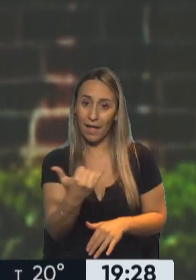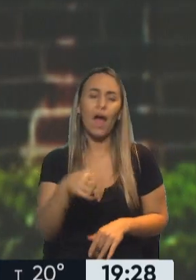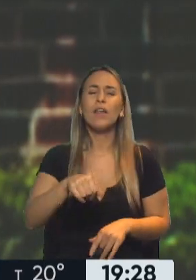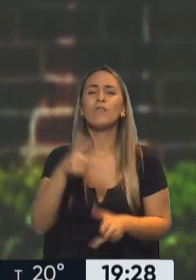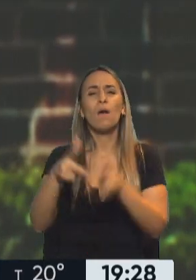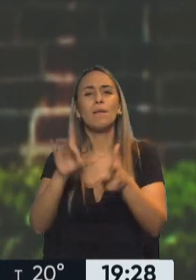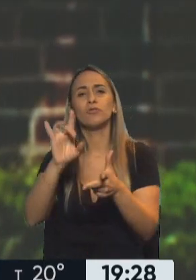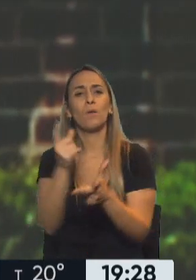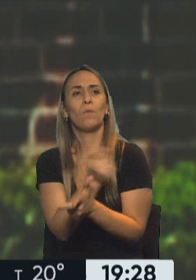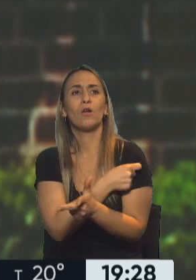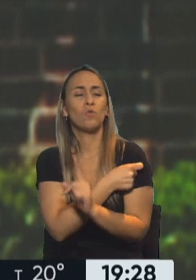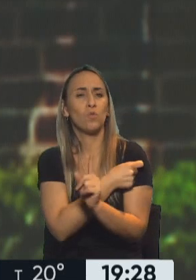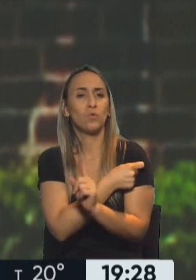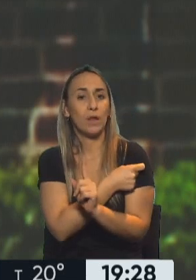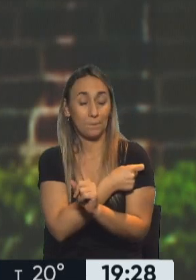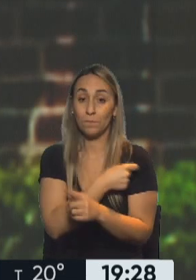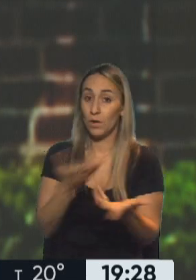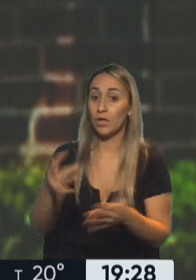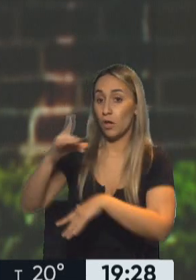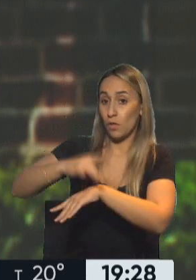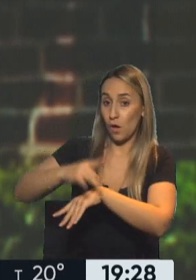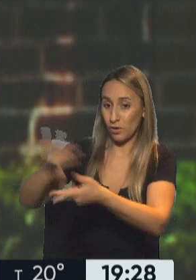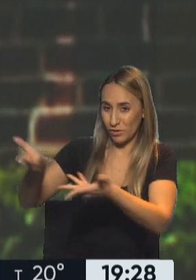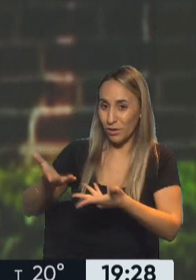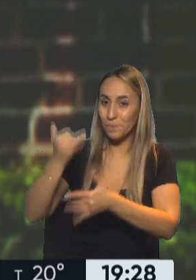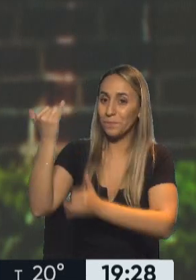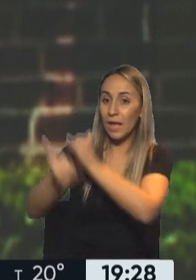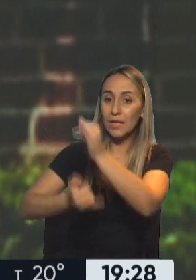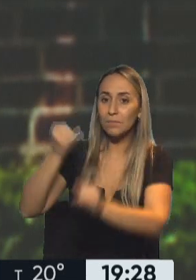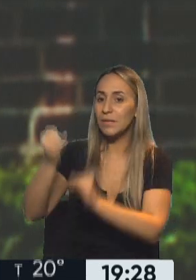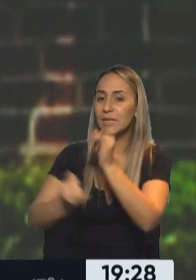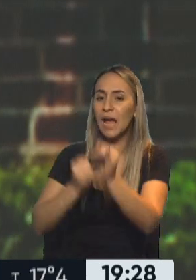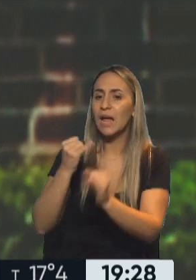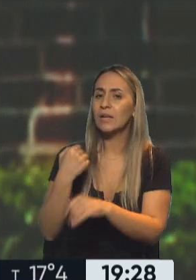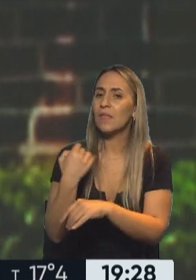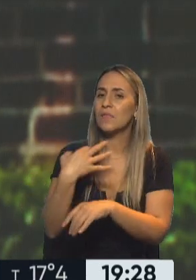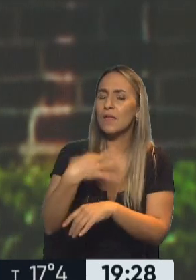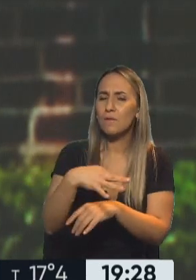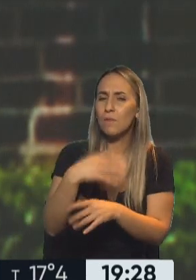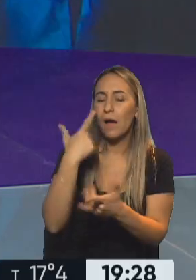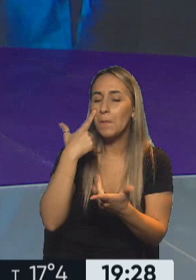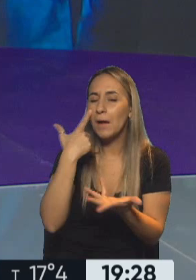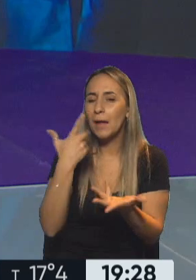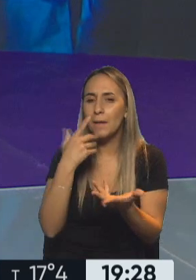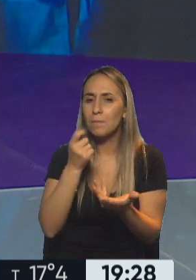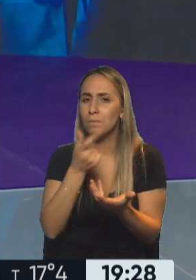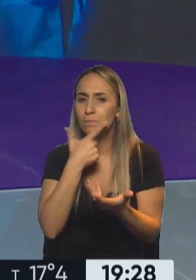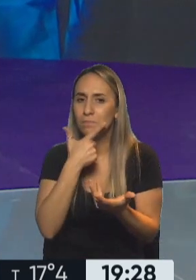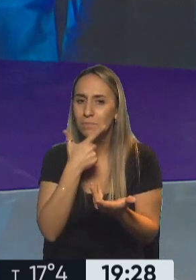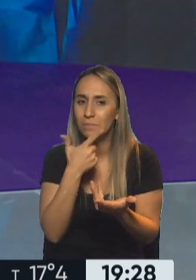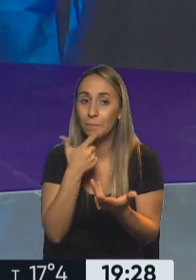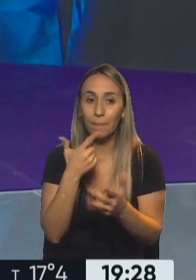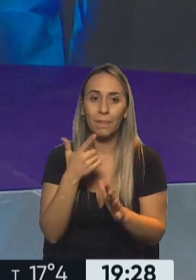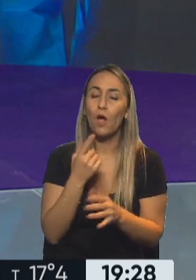vacunas. Y hoy el doctor nos va a empezar a explicar por qué hay que empezar a familiarizarse con una píldora. Hola, Doc, ¿qué dice? Le diría que